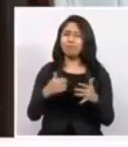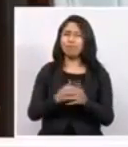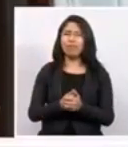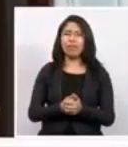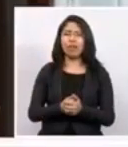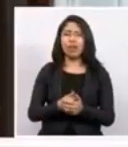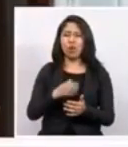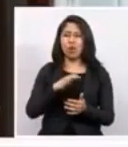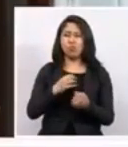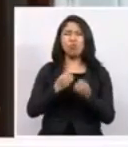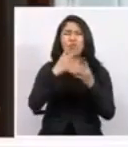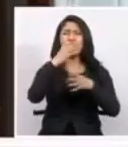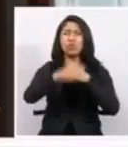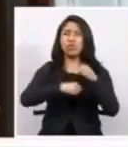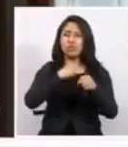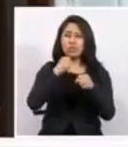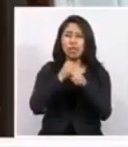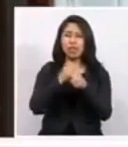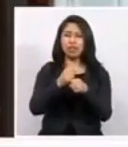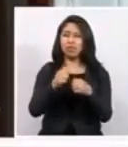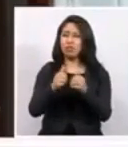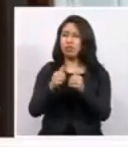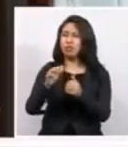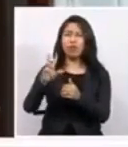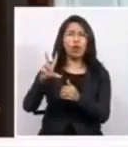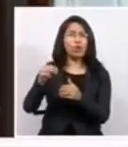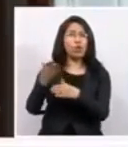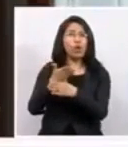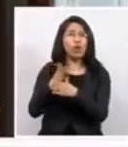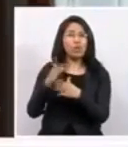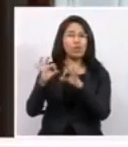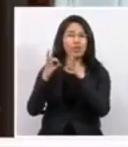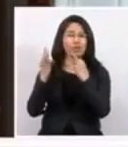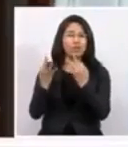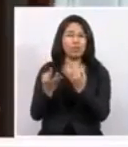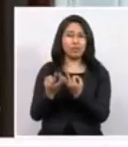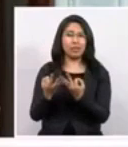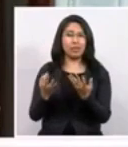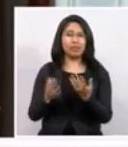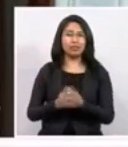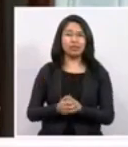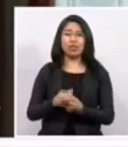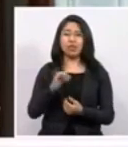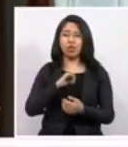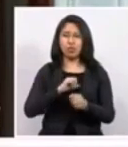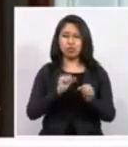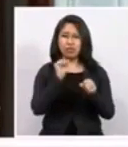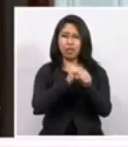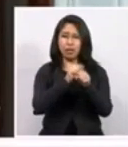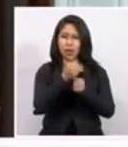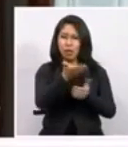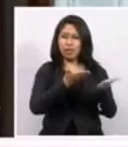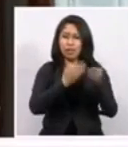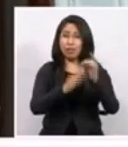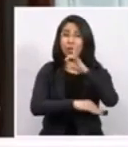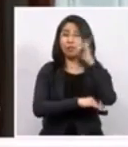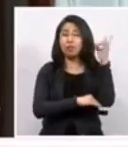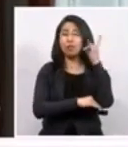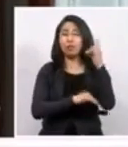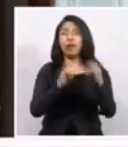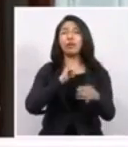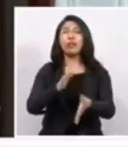sacrifiqué muchos años con ustedes para dedicarme a servir a nuestra patria. Y hoy les